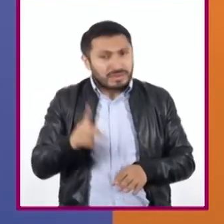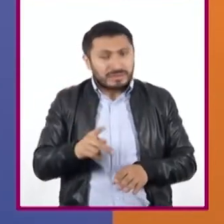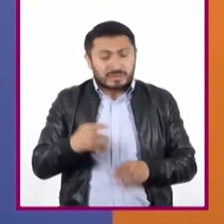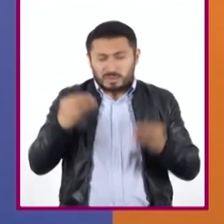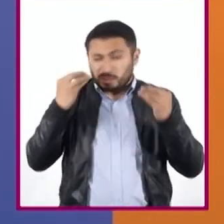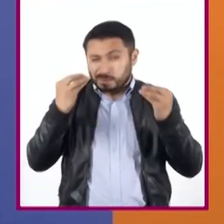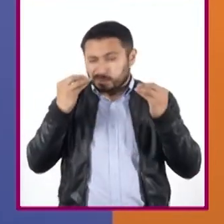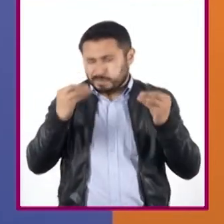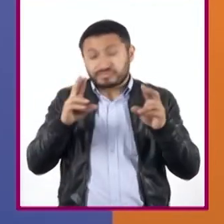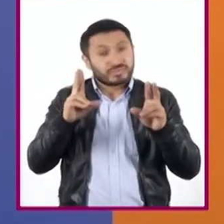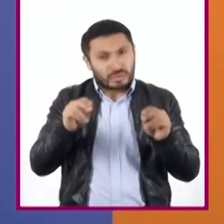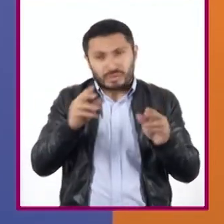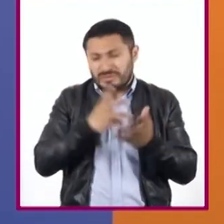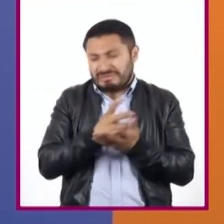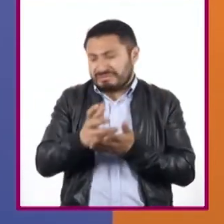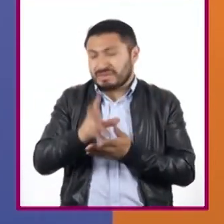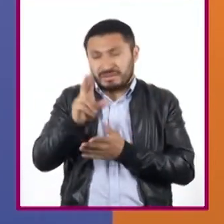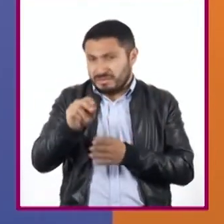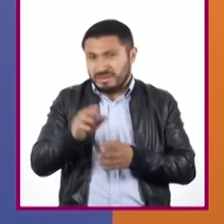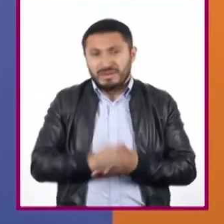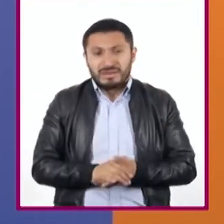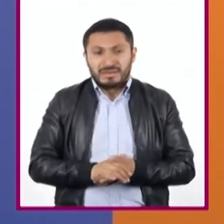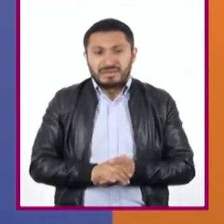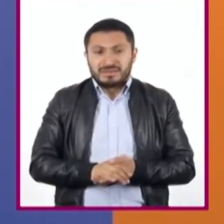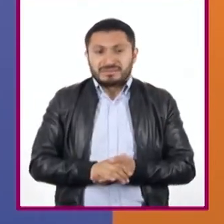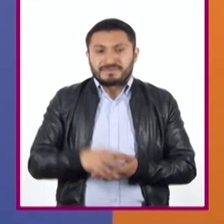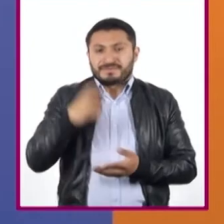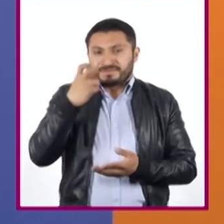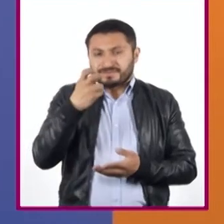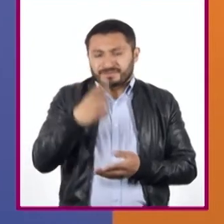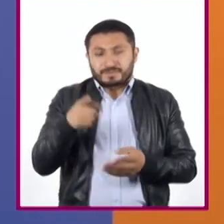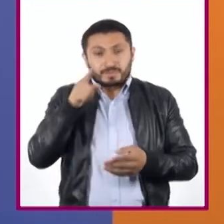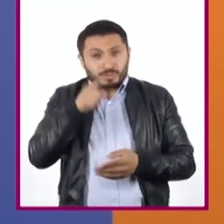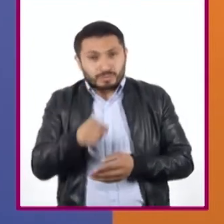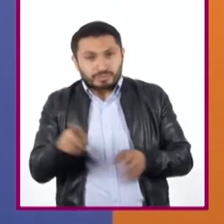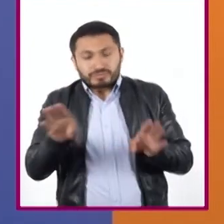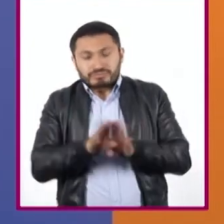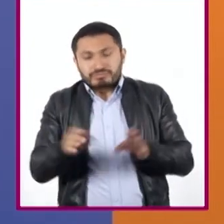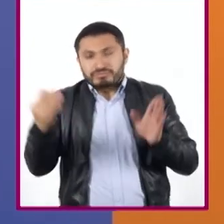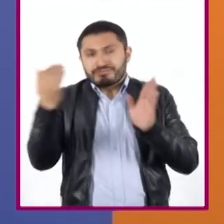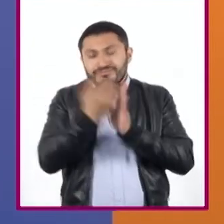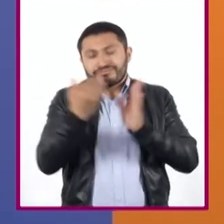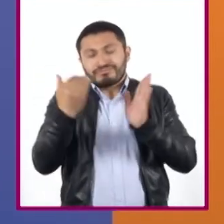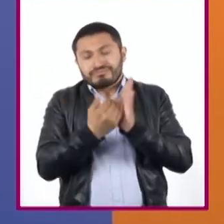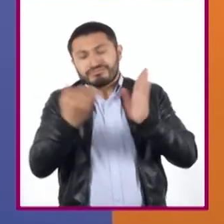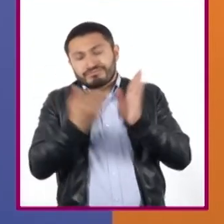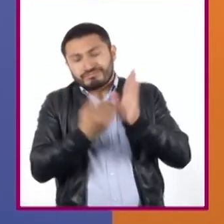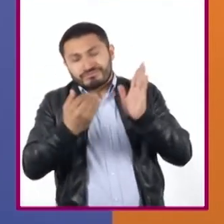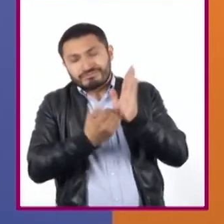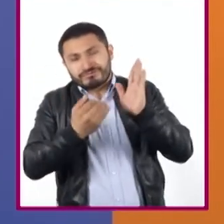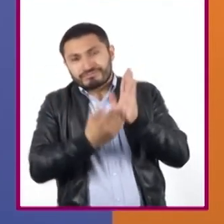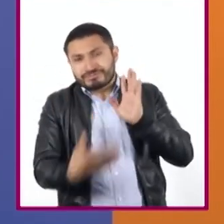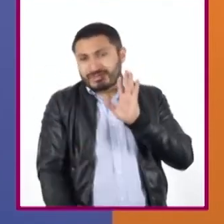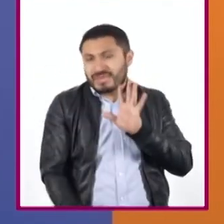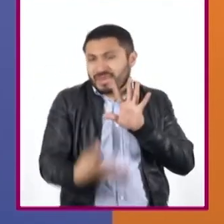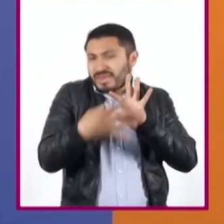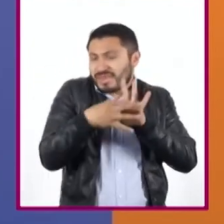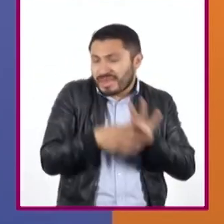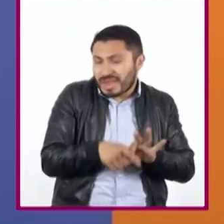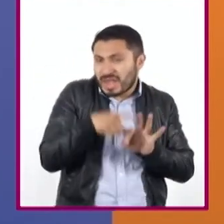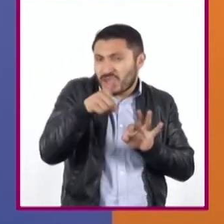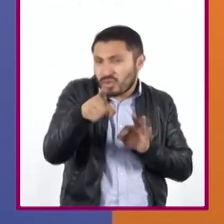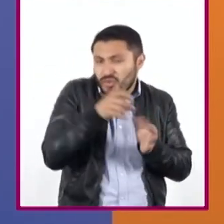saturarse. A partir de ahí, se puede seguir una serie de pasos que se relacionan con el proceso de toma de